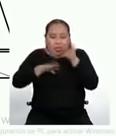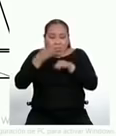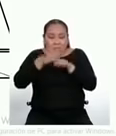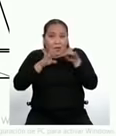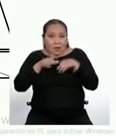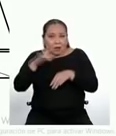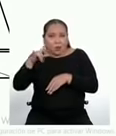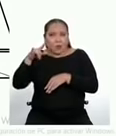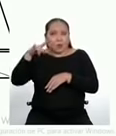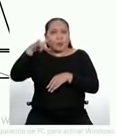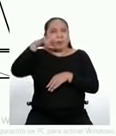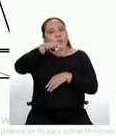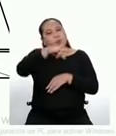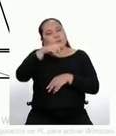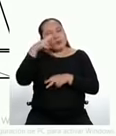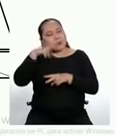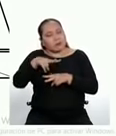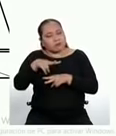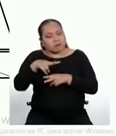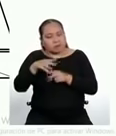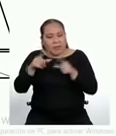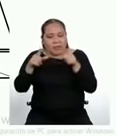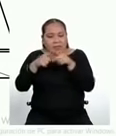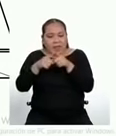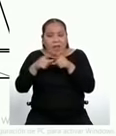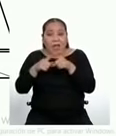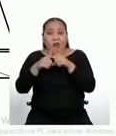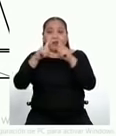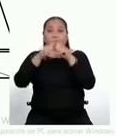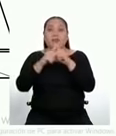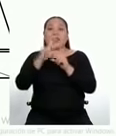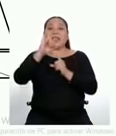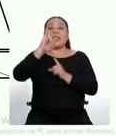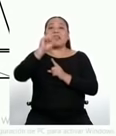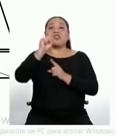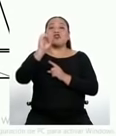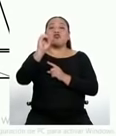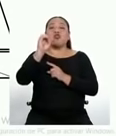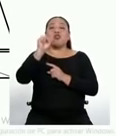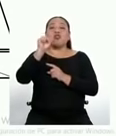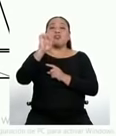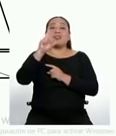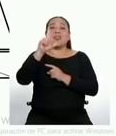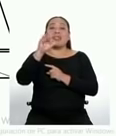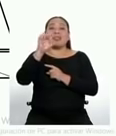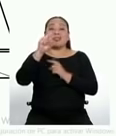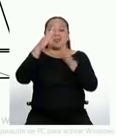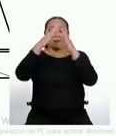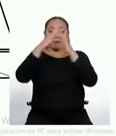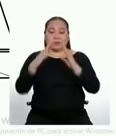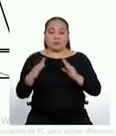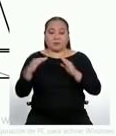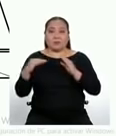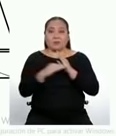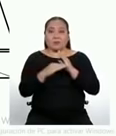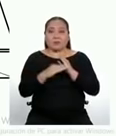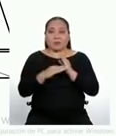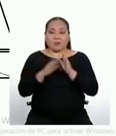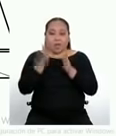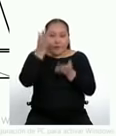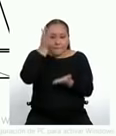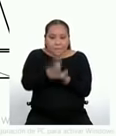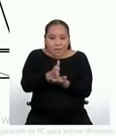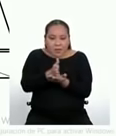identificar que el avión está compuesto por un triángulo, isósceles también, que a su vez, si nosotros lo dividimos en la mitad,